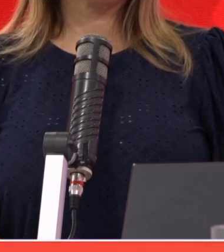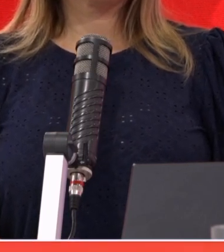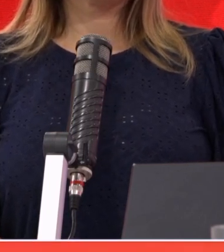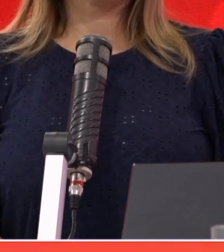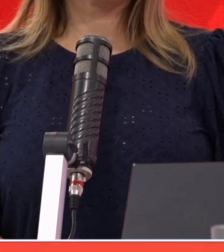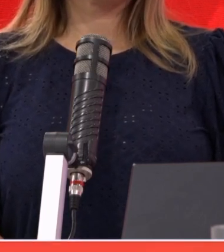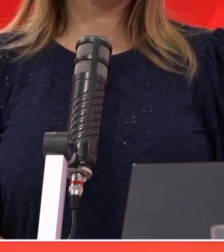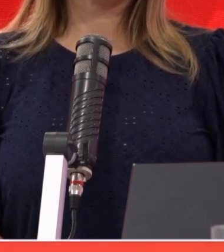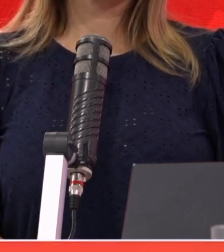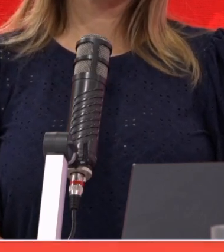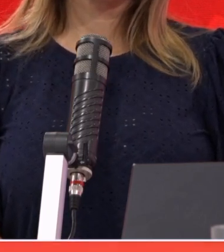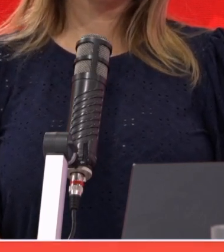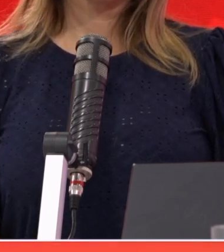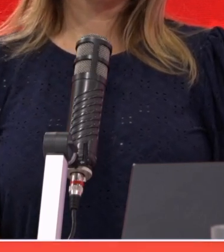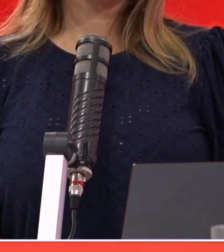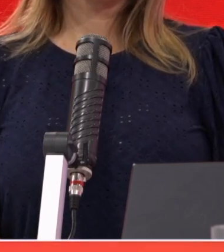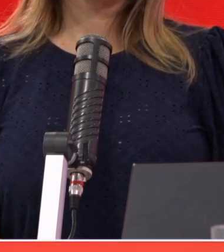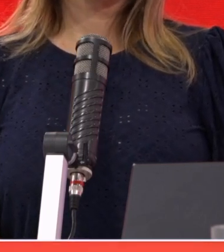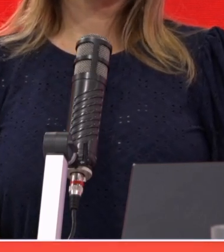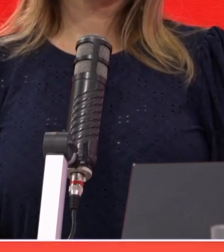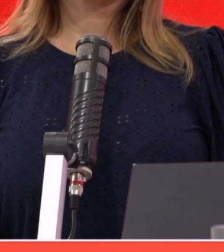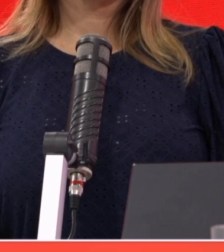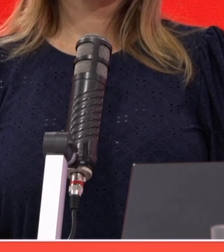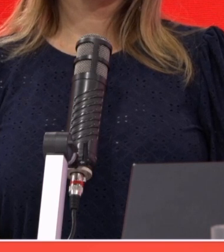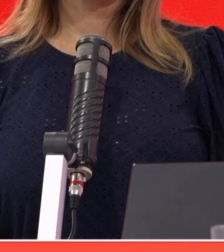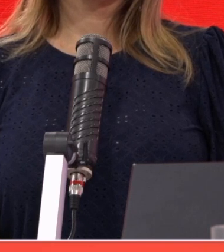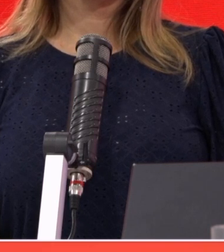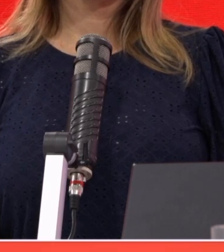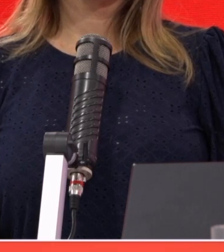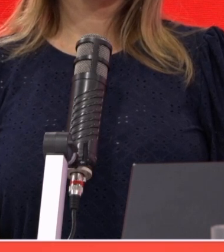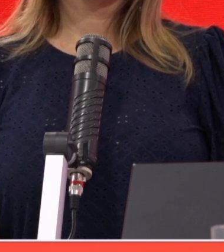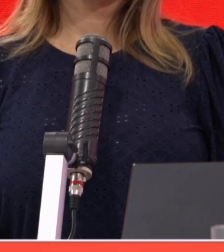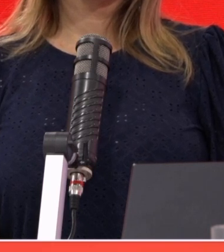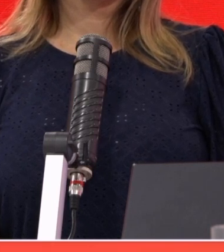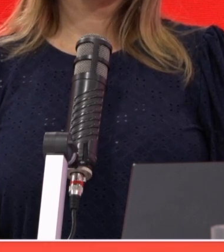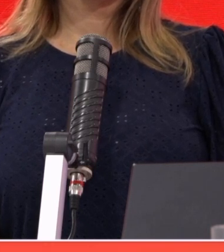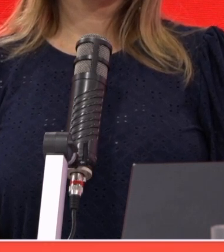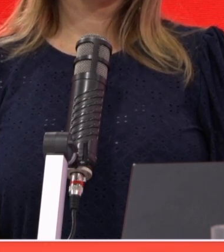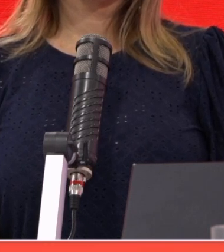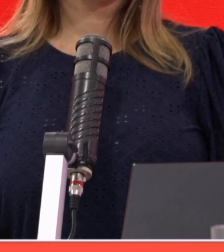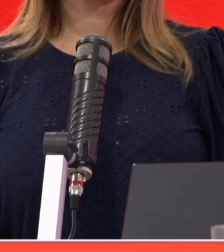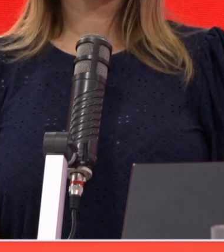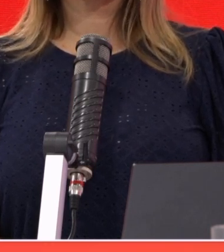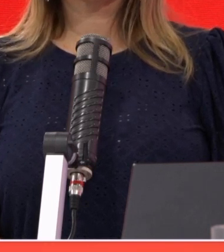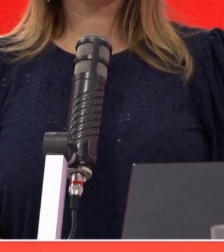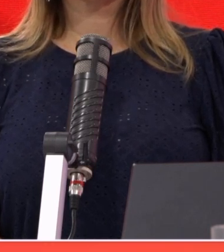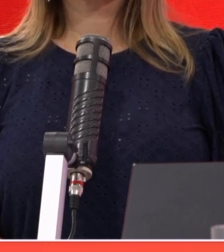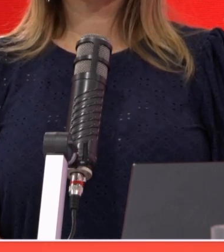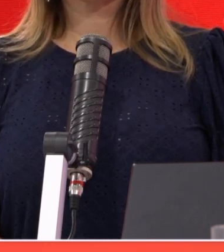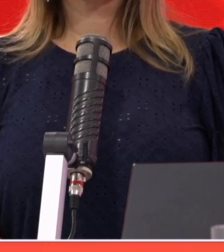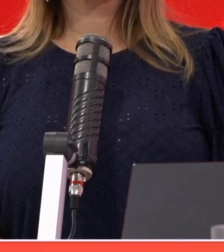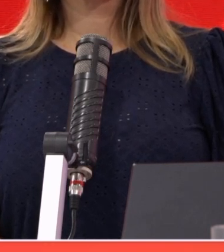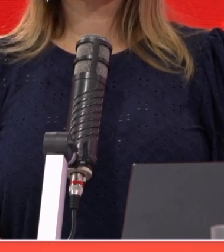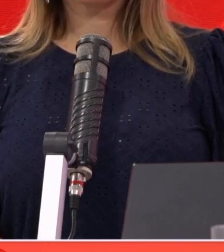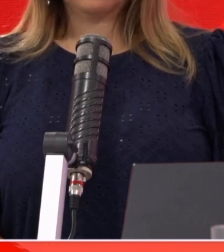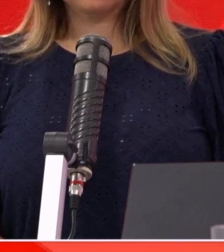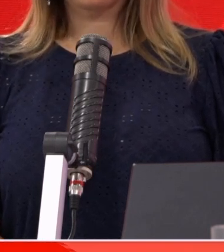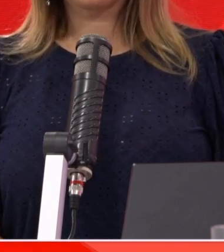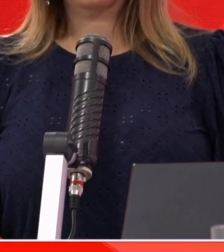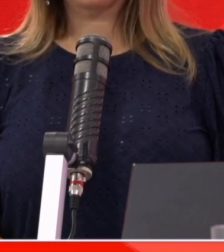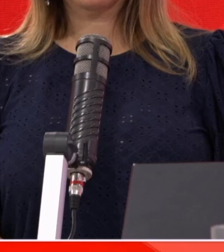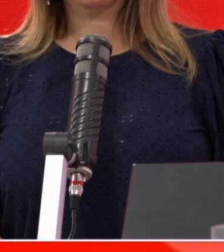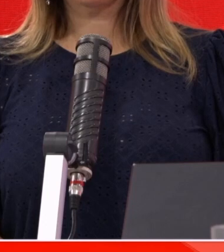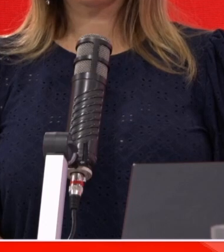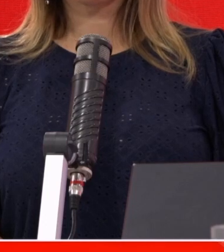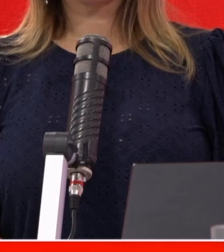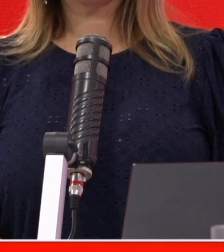costar. Le ha hecho llegar al gobierno y también a la Dirección General de Operaciones en Salud,